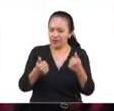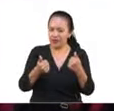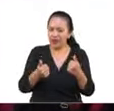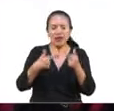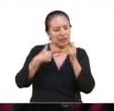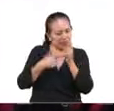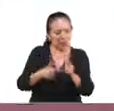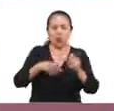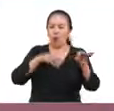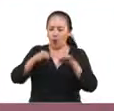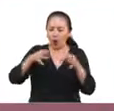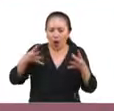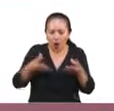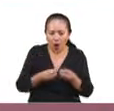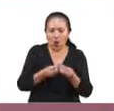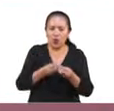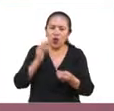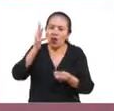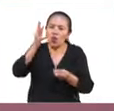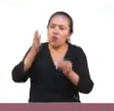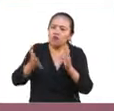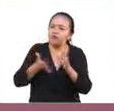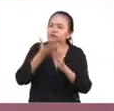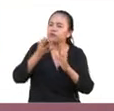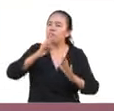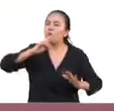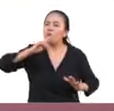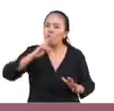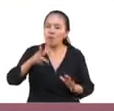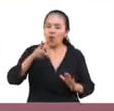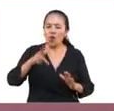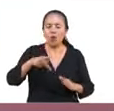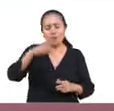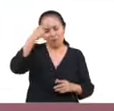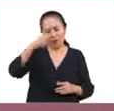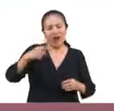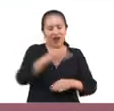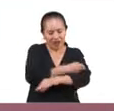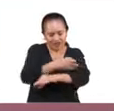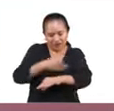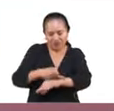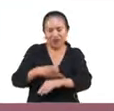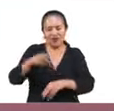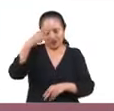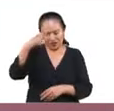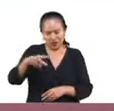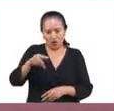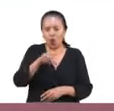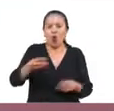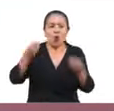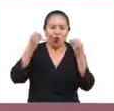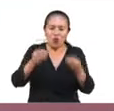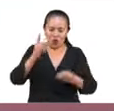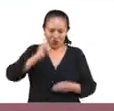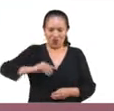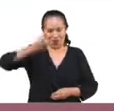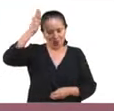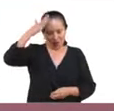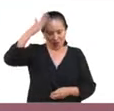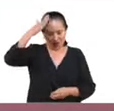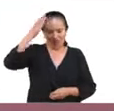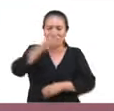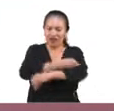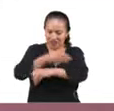el camino de construir un futuro mejor para las familias de México. Muchas de ustedes, como jefas de familia,